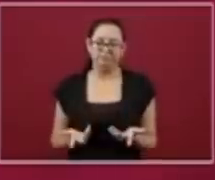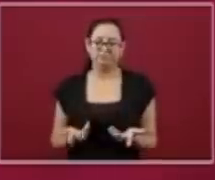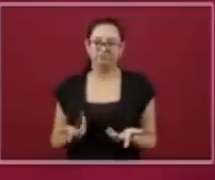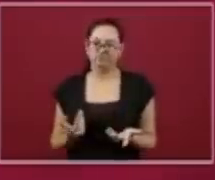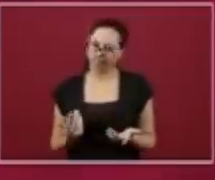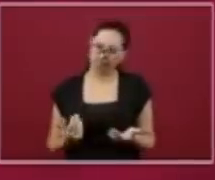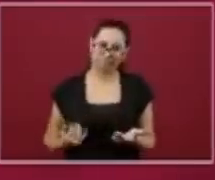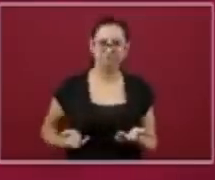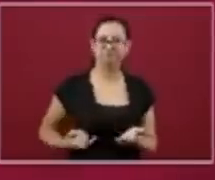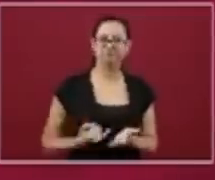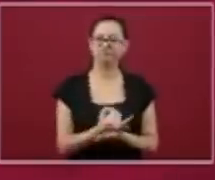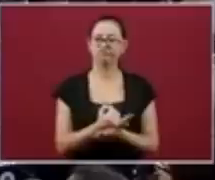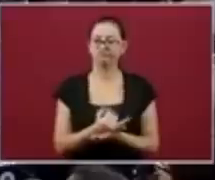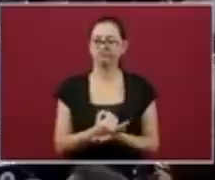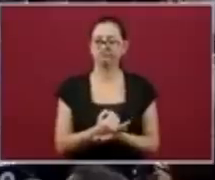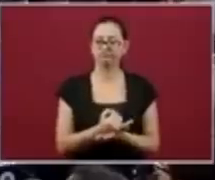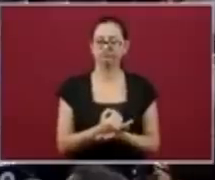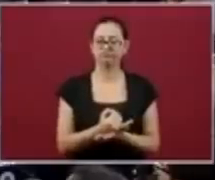actuaríamos